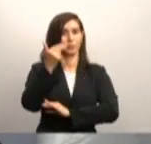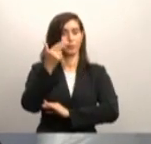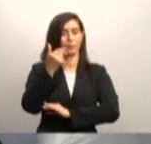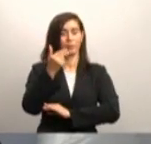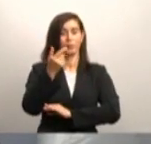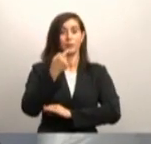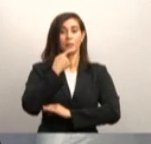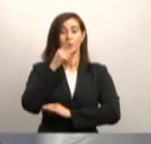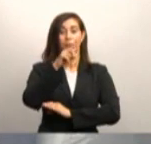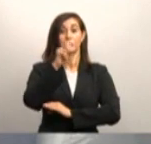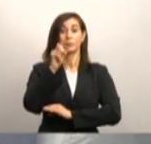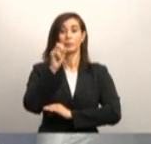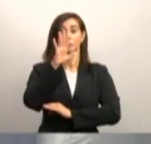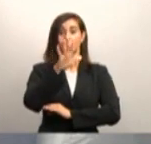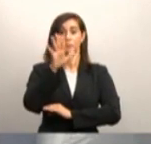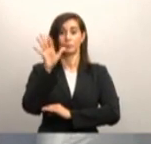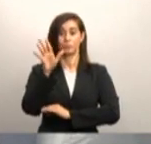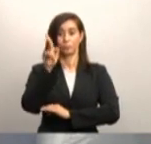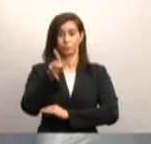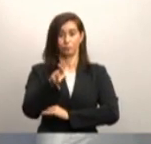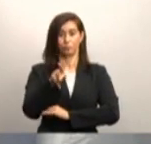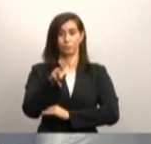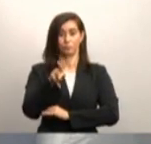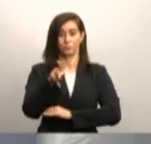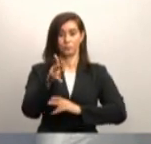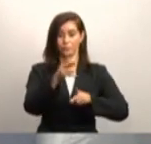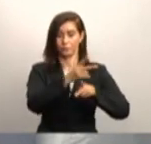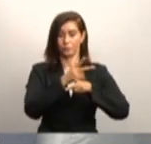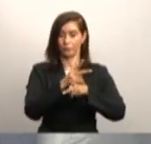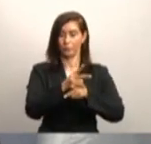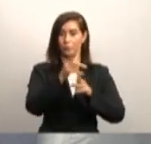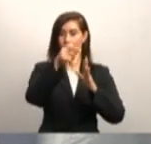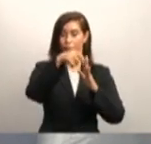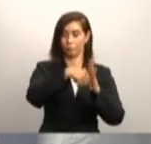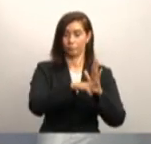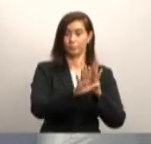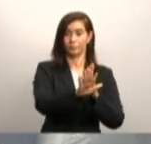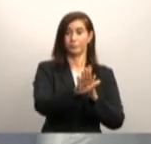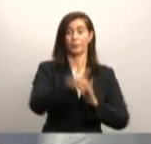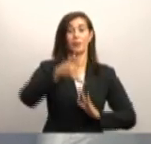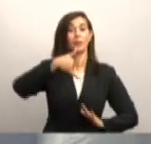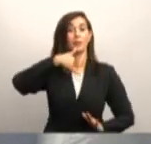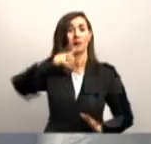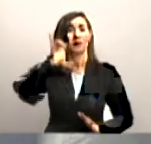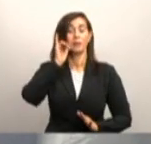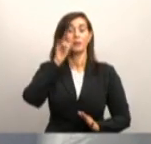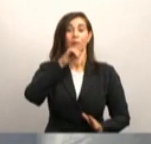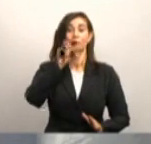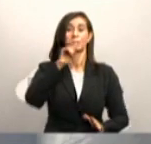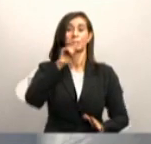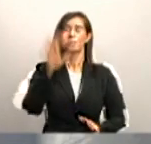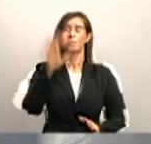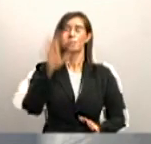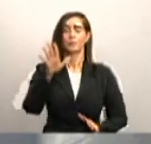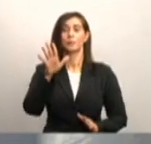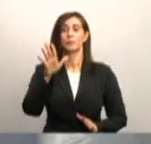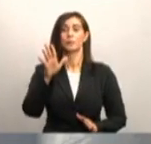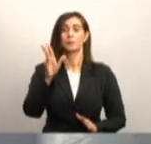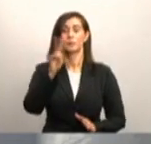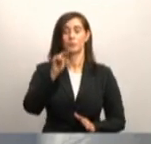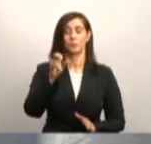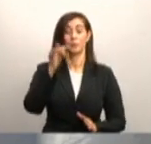de 155 personas en UCI. En el día de ayer habían 125 y en el día de